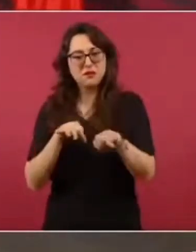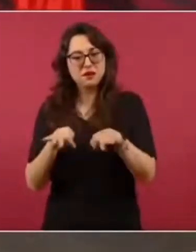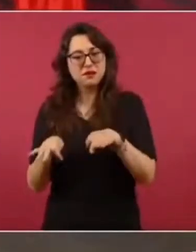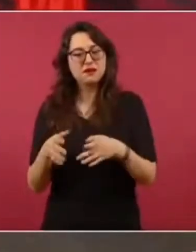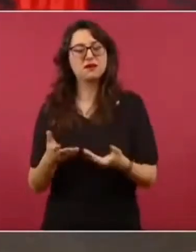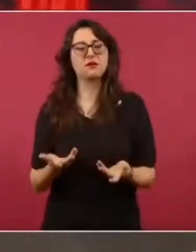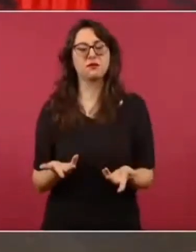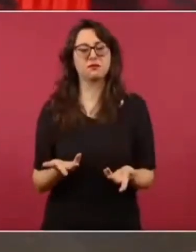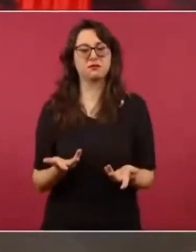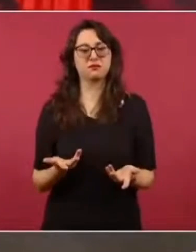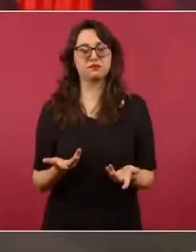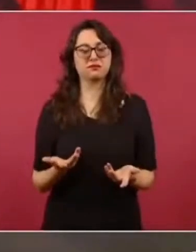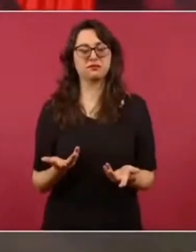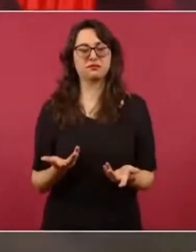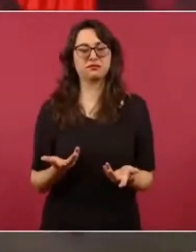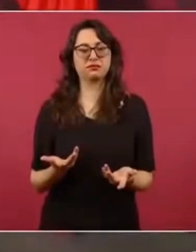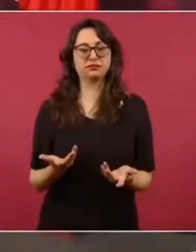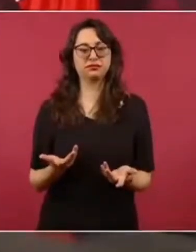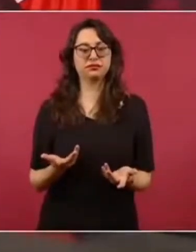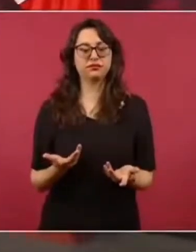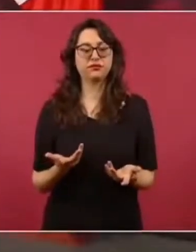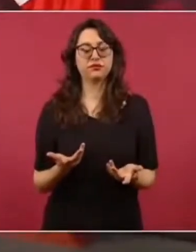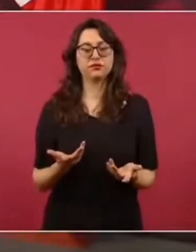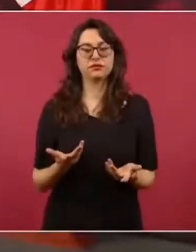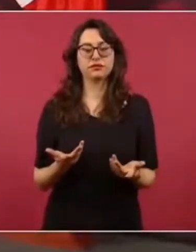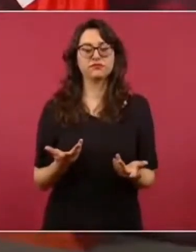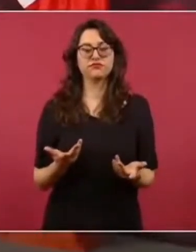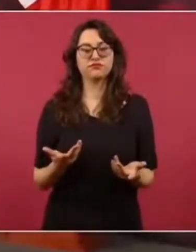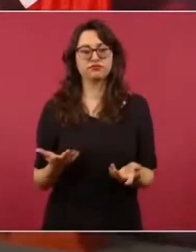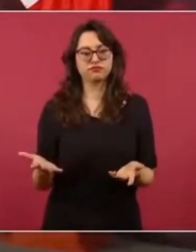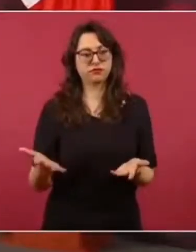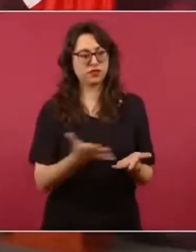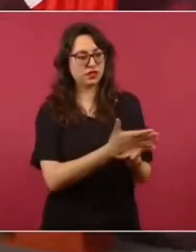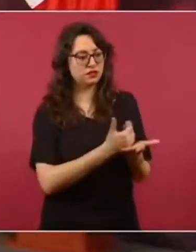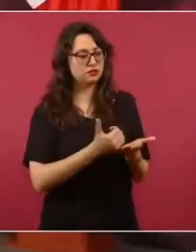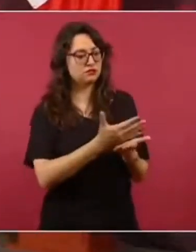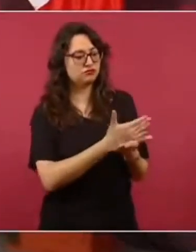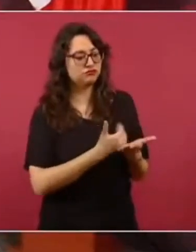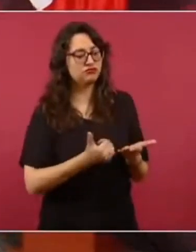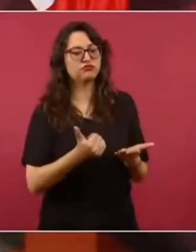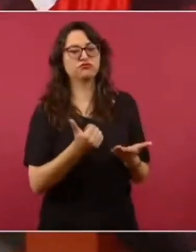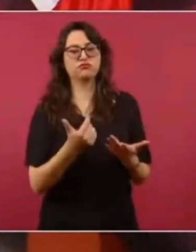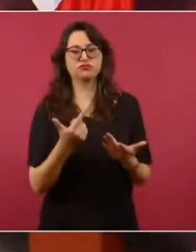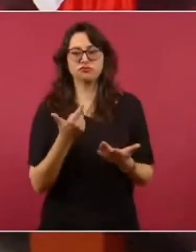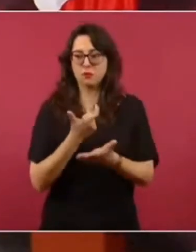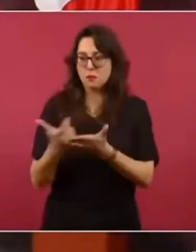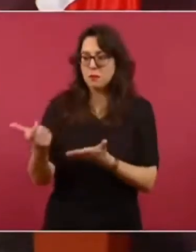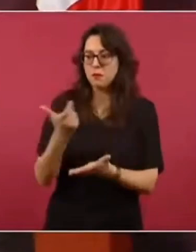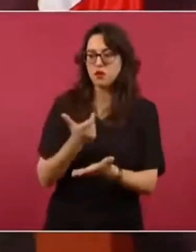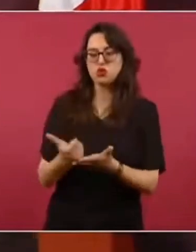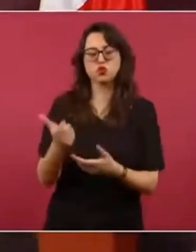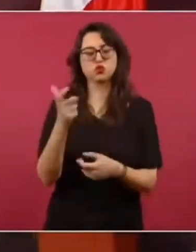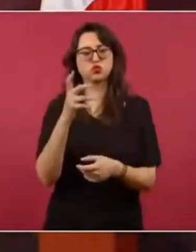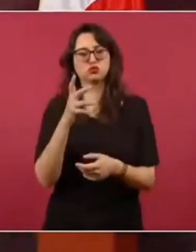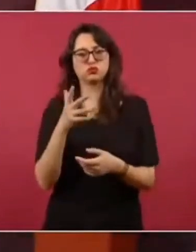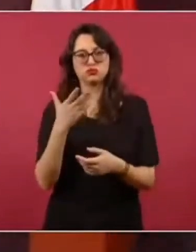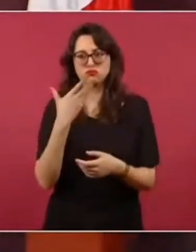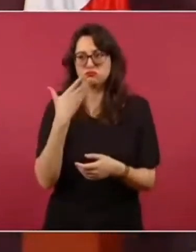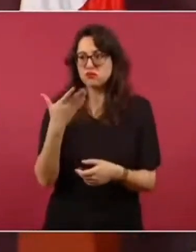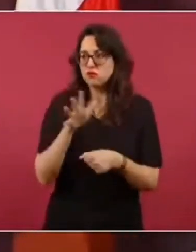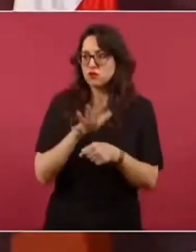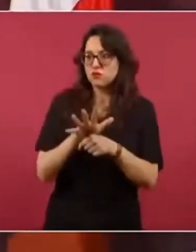que los ingresos, los salarios alcancen. Es muy